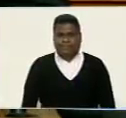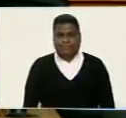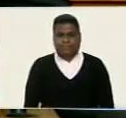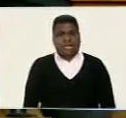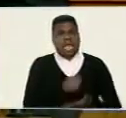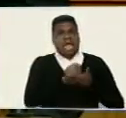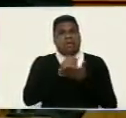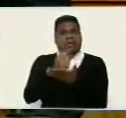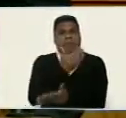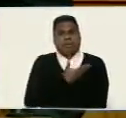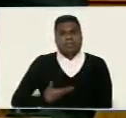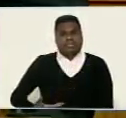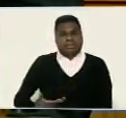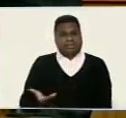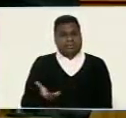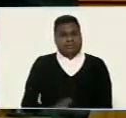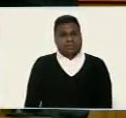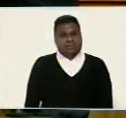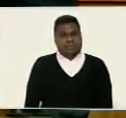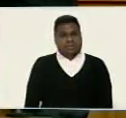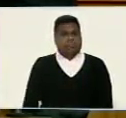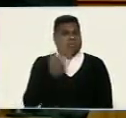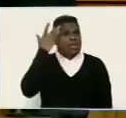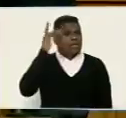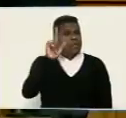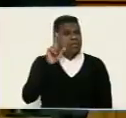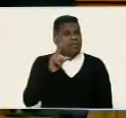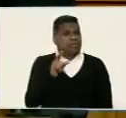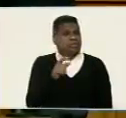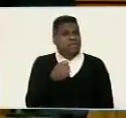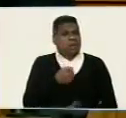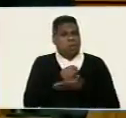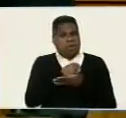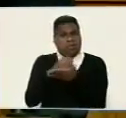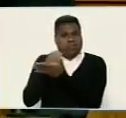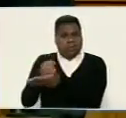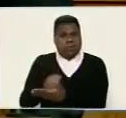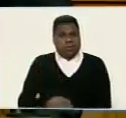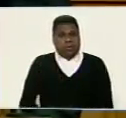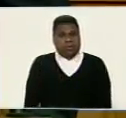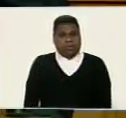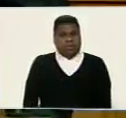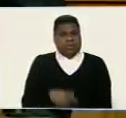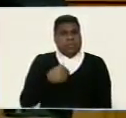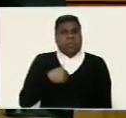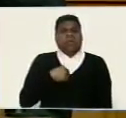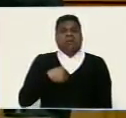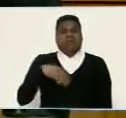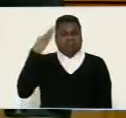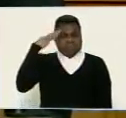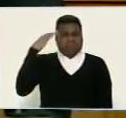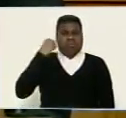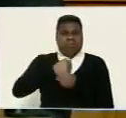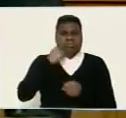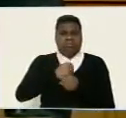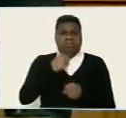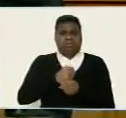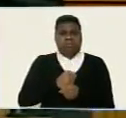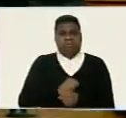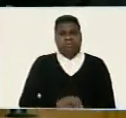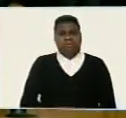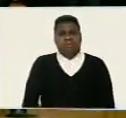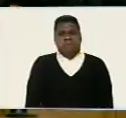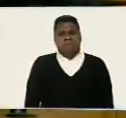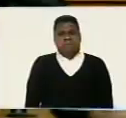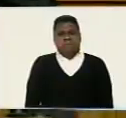Ayudemos al presidente entonces, pues. ¿Usted cree que él no estaría feliz que lo ayudáramos? Estoy convencido. Los trabajadores y las trabajadoras,